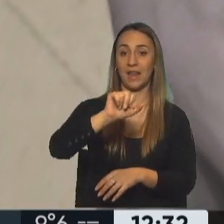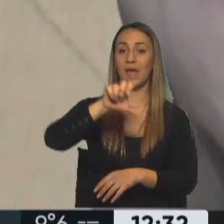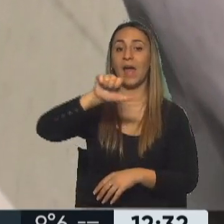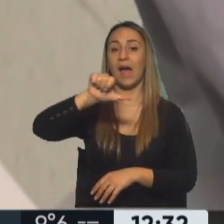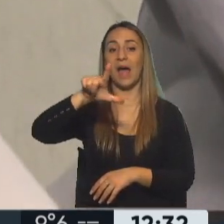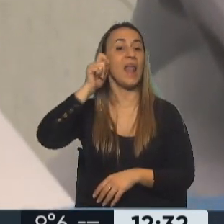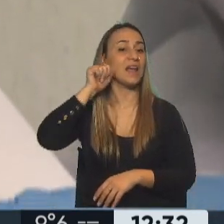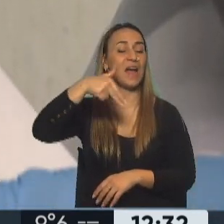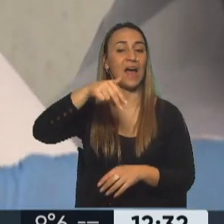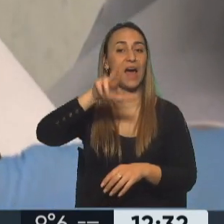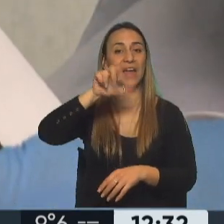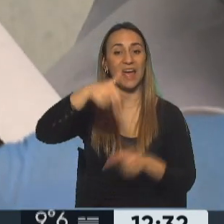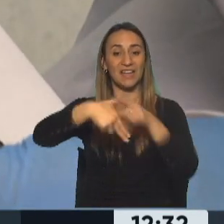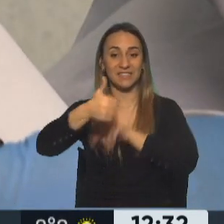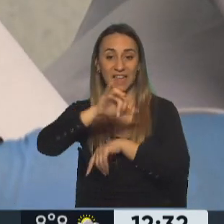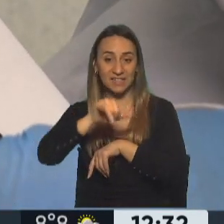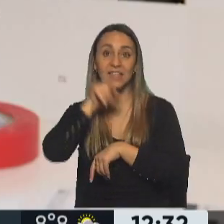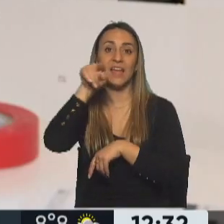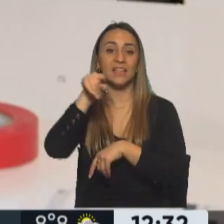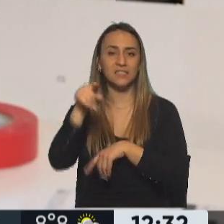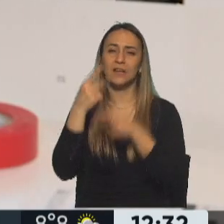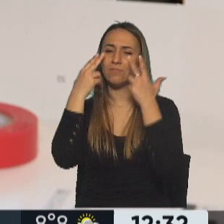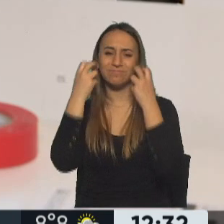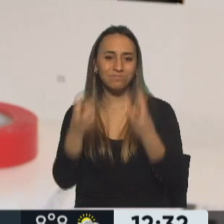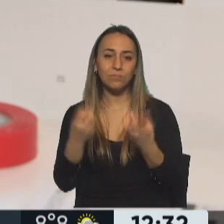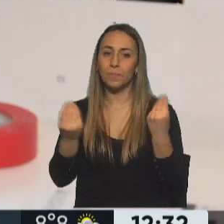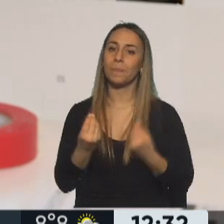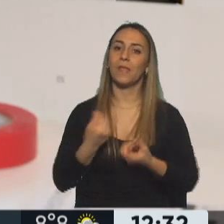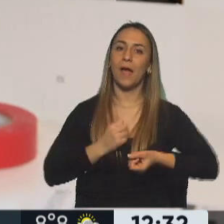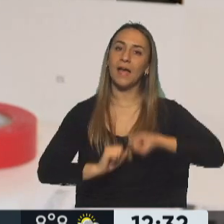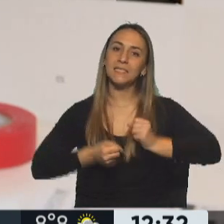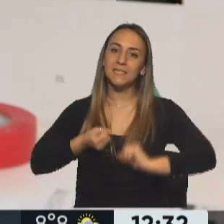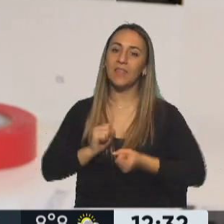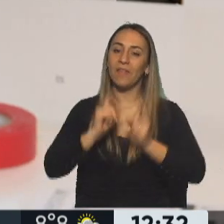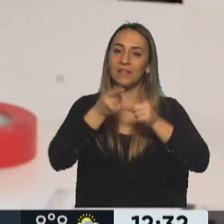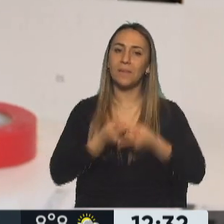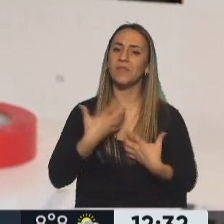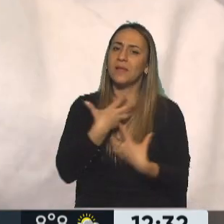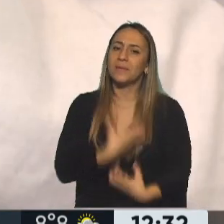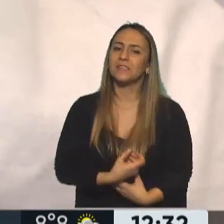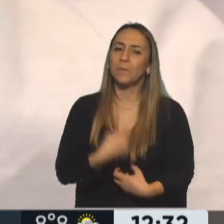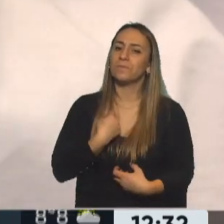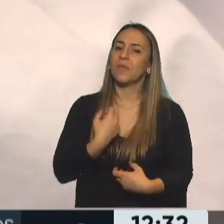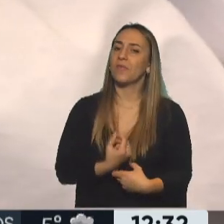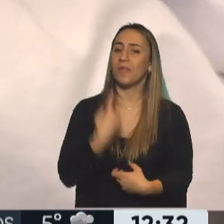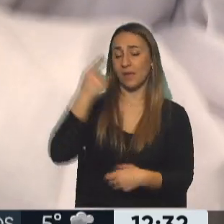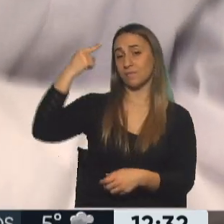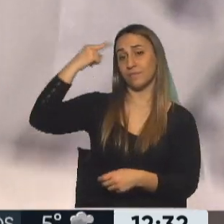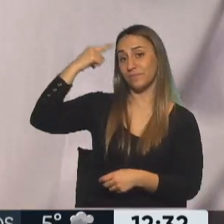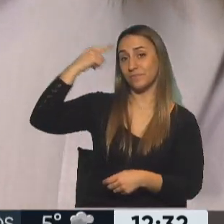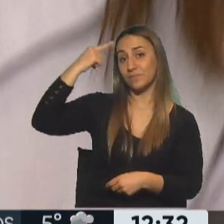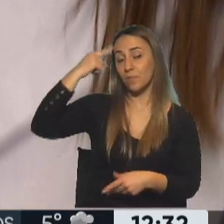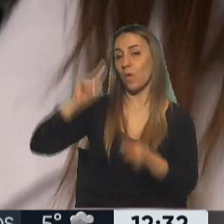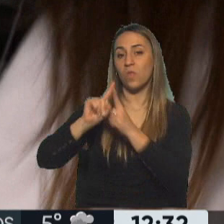Su trabajo es investigar de qué manera afecta la ansiedad y la depresión en el cerebro humano como paso previo a la aplicación del